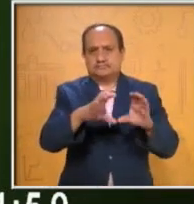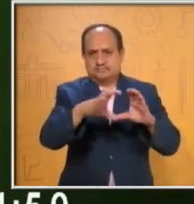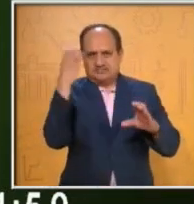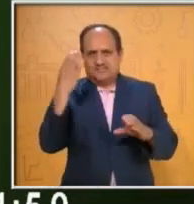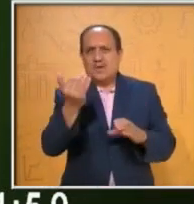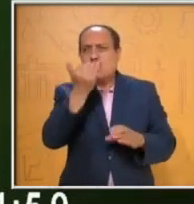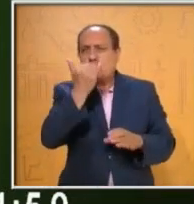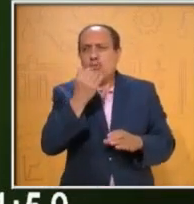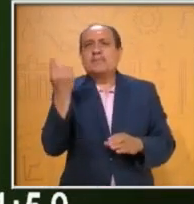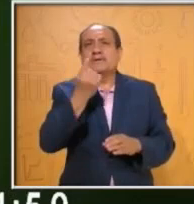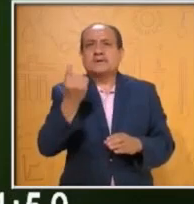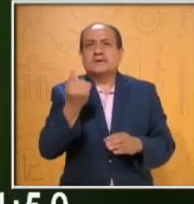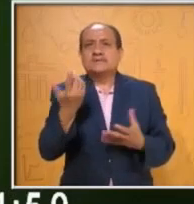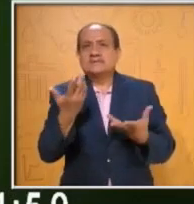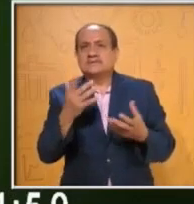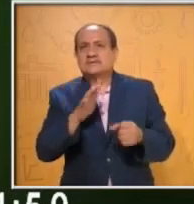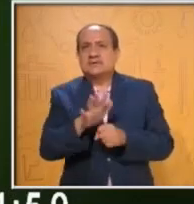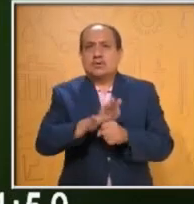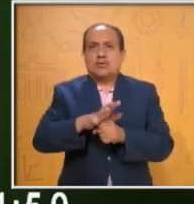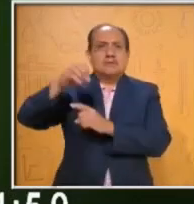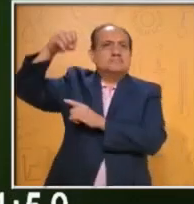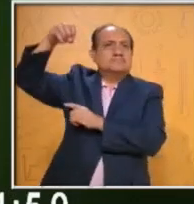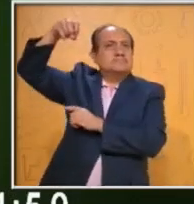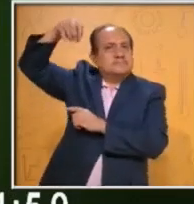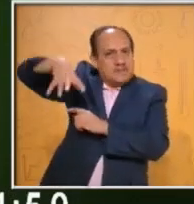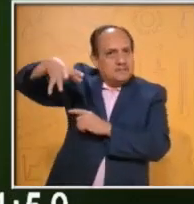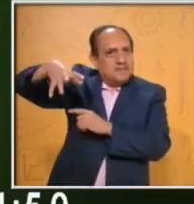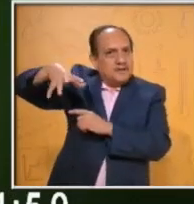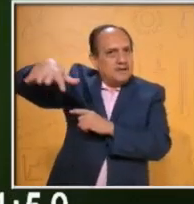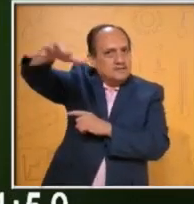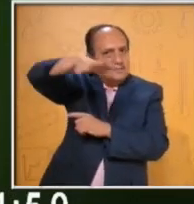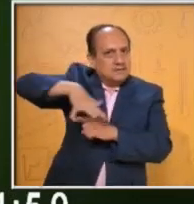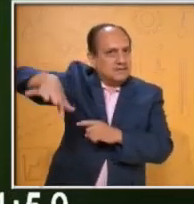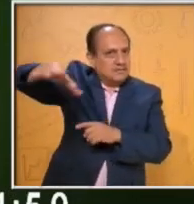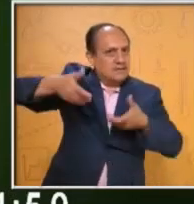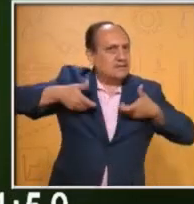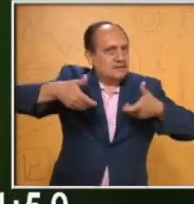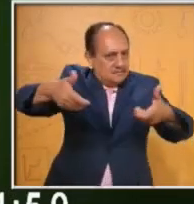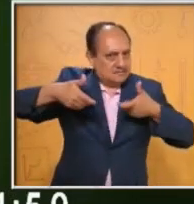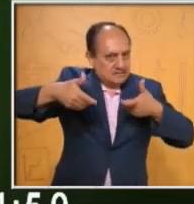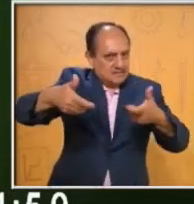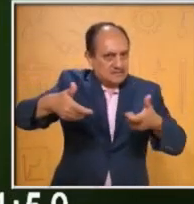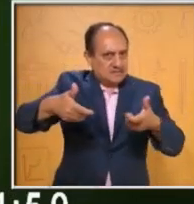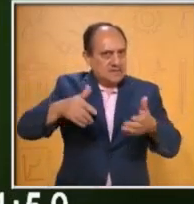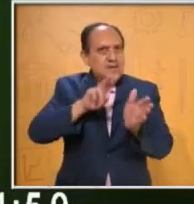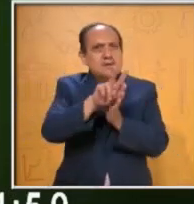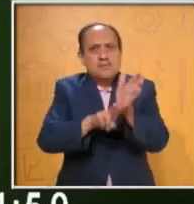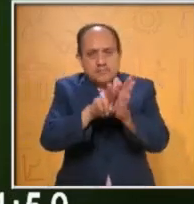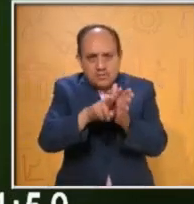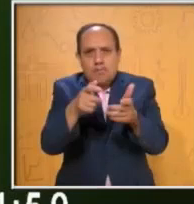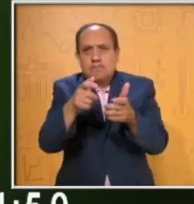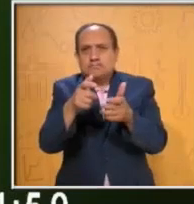comer? ¿Qué lámparas se deben de poner en la colonia? ¿Cuál videojuego